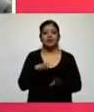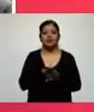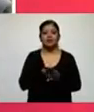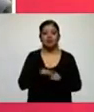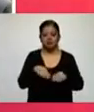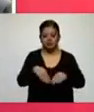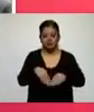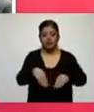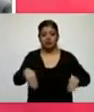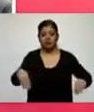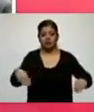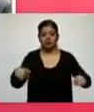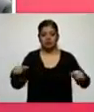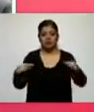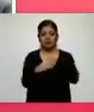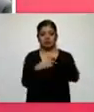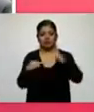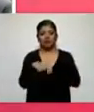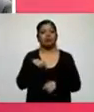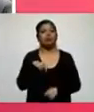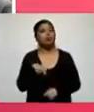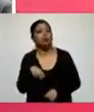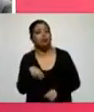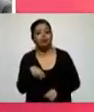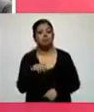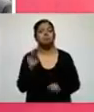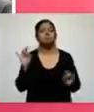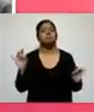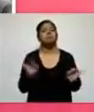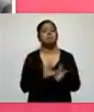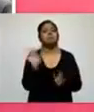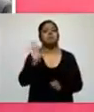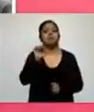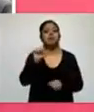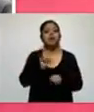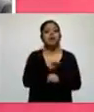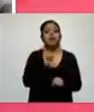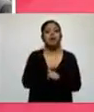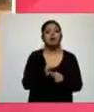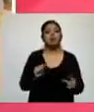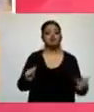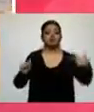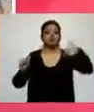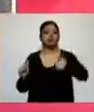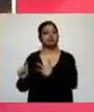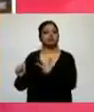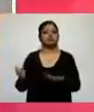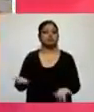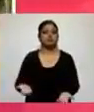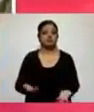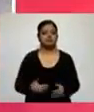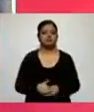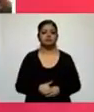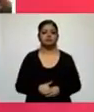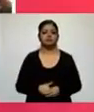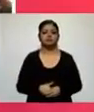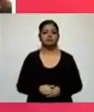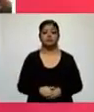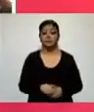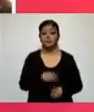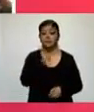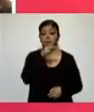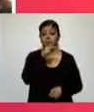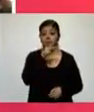muy en la orilla del andén, porque uno no sabe en qué momento cualquier vehículo pueda subirse al andén. padre de